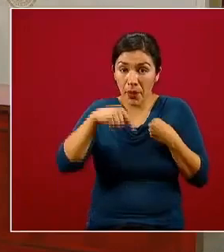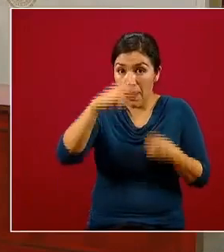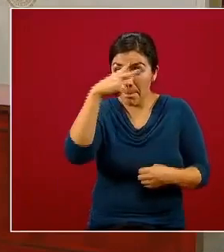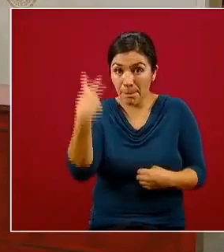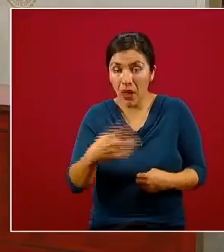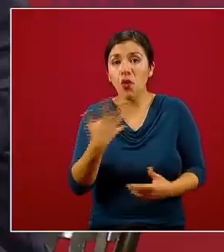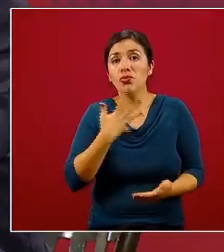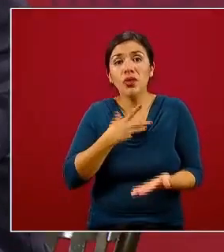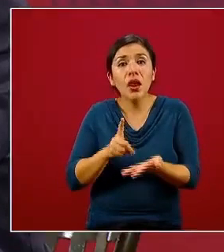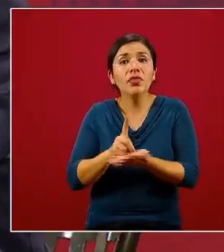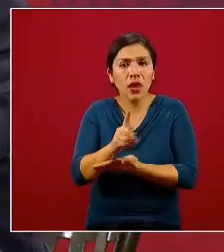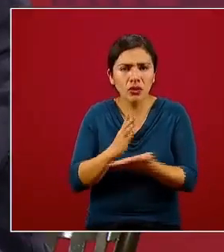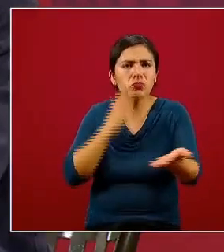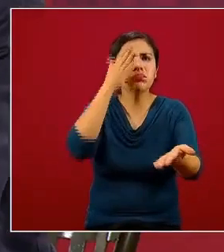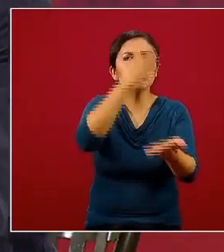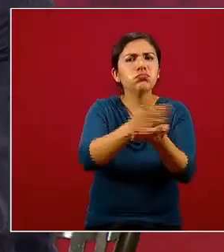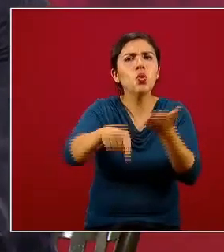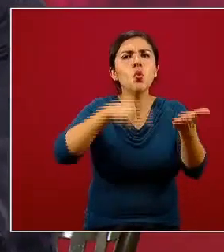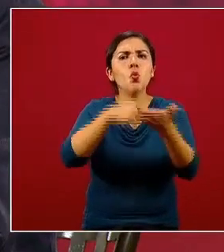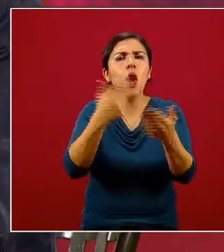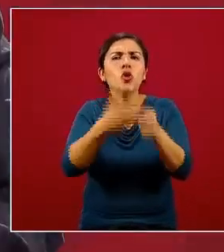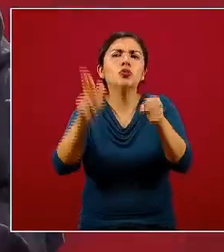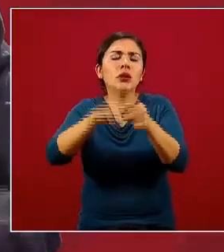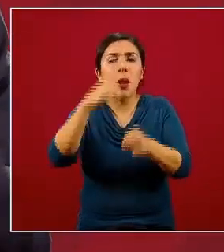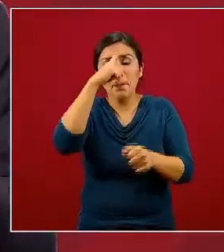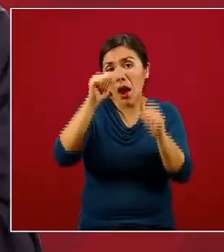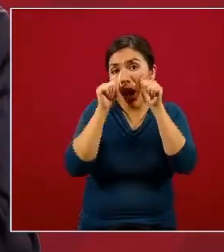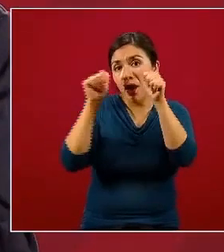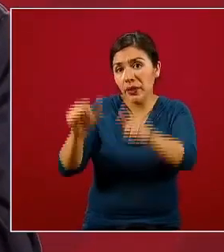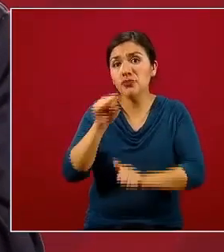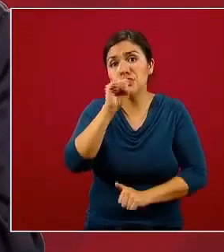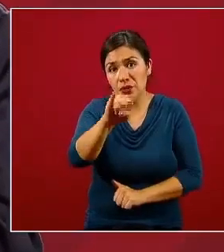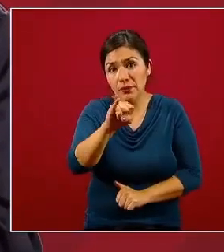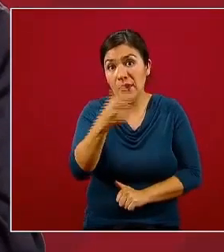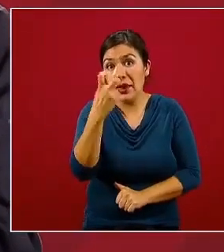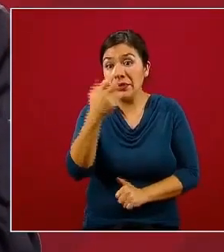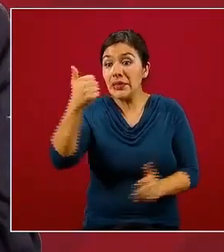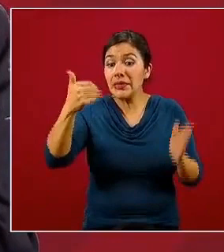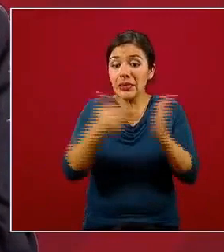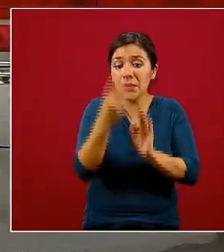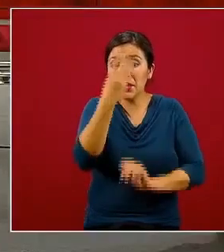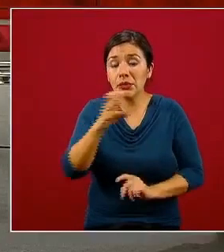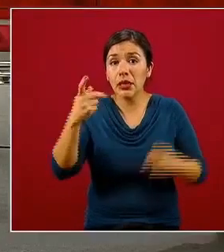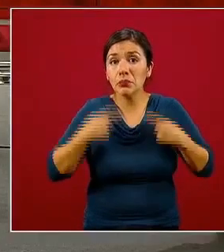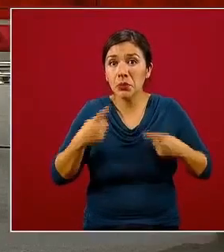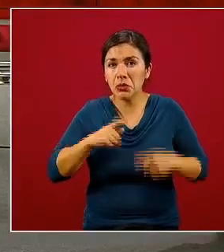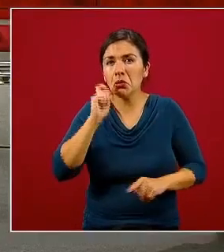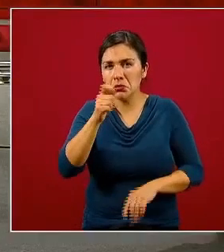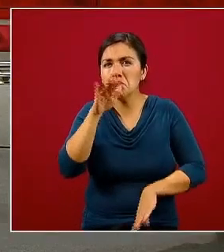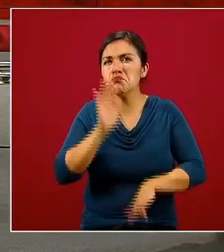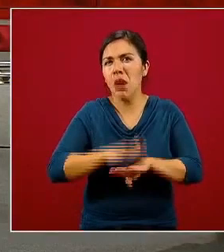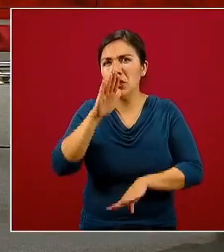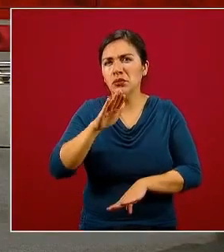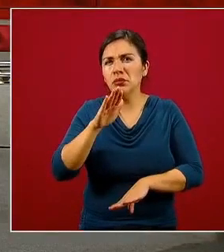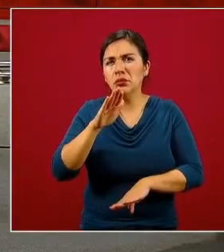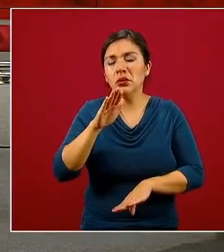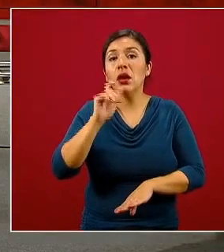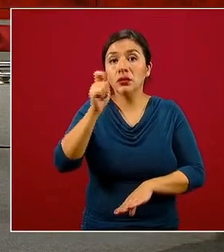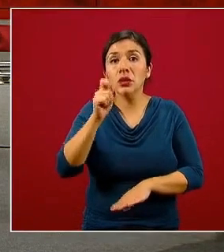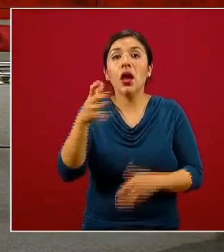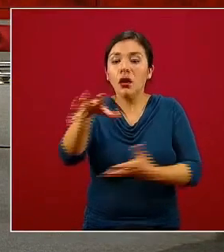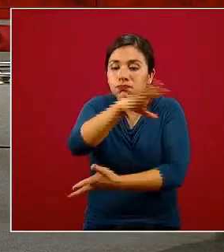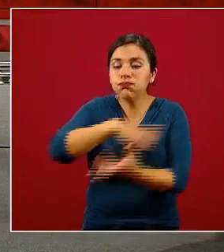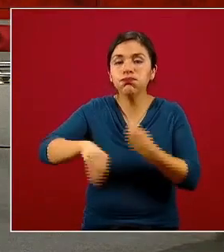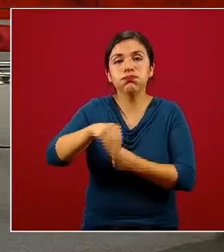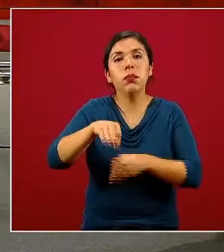derecho a acudir a una unidad de salud y recibir atención. Entonces estas 6,300 personas, son un poco más, se recanalizaron